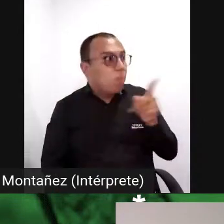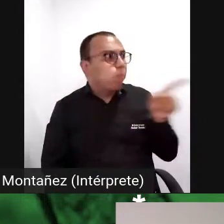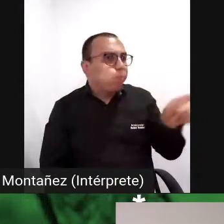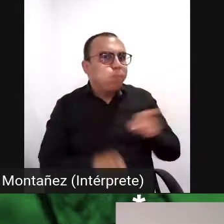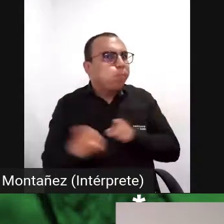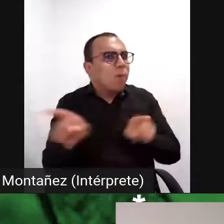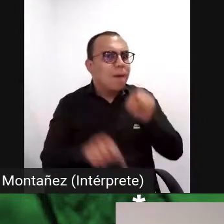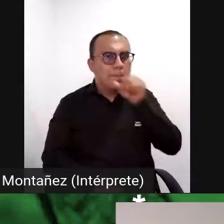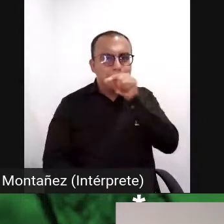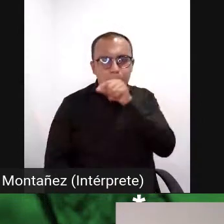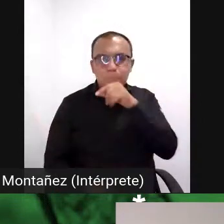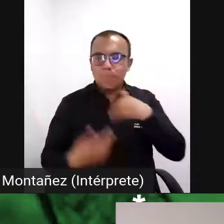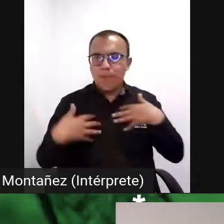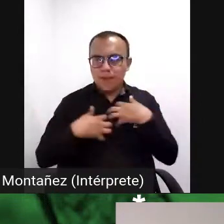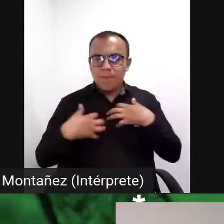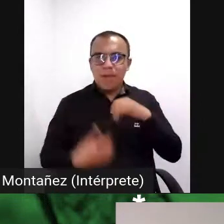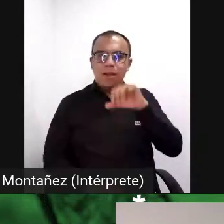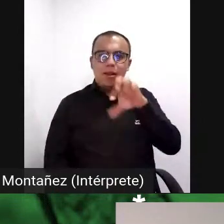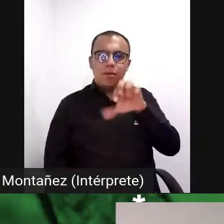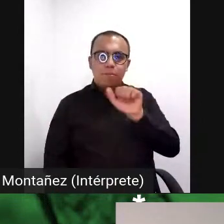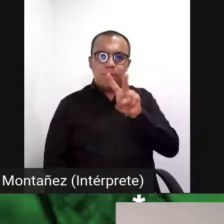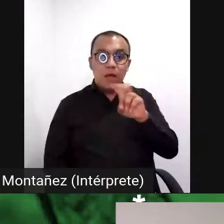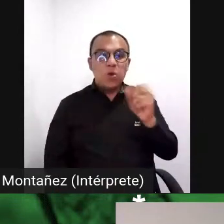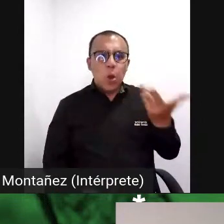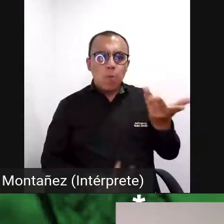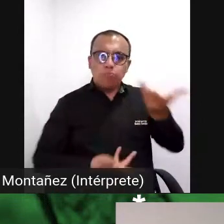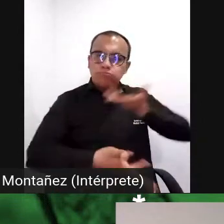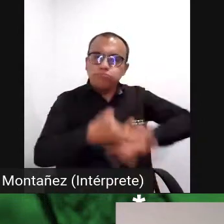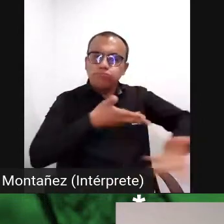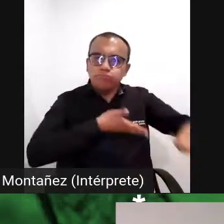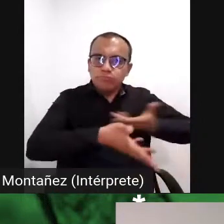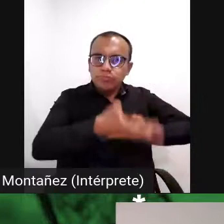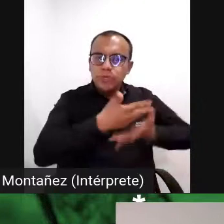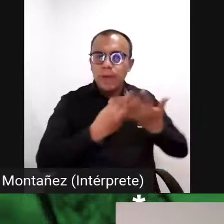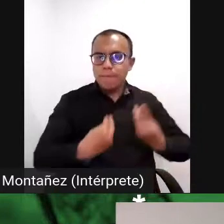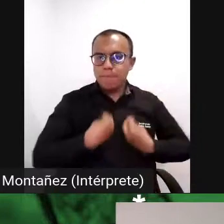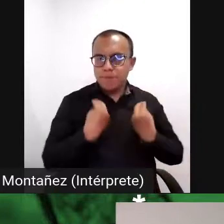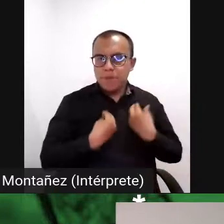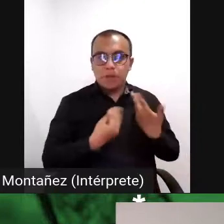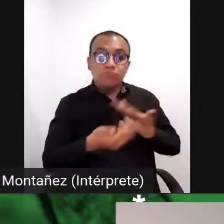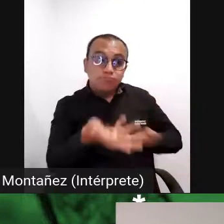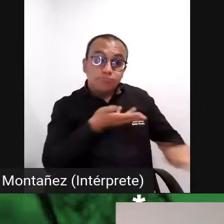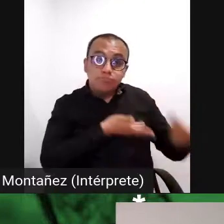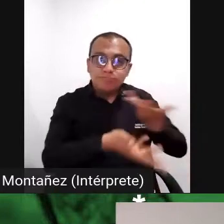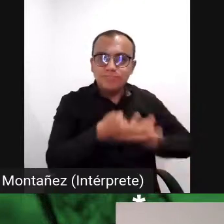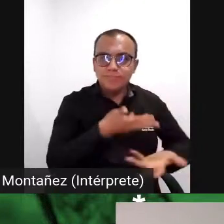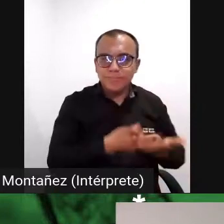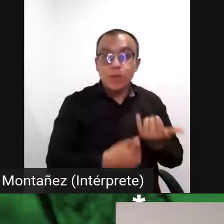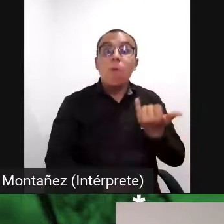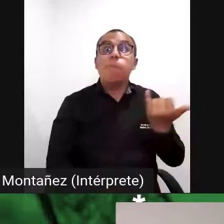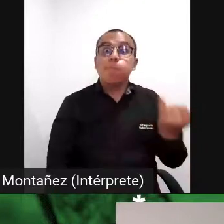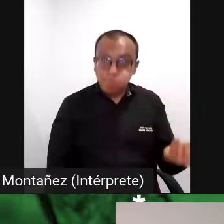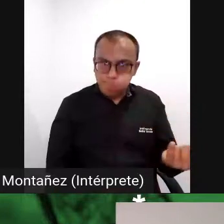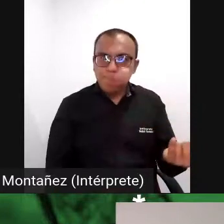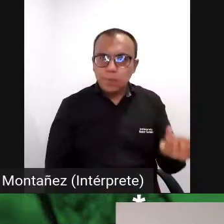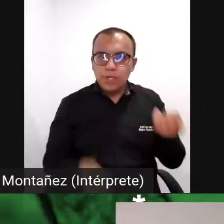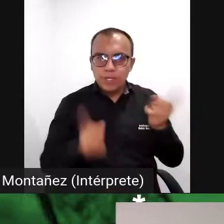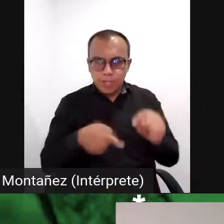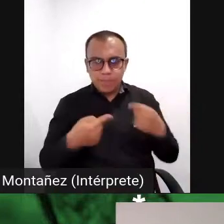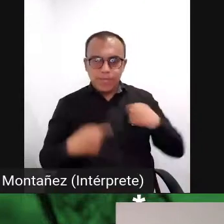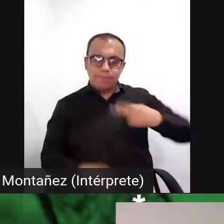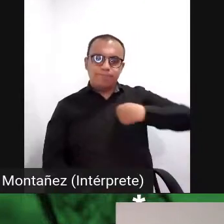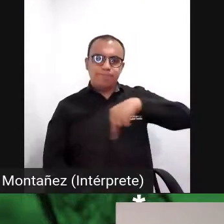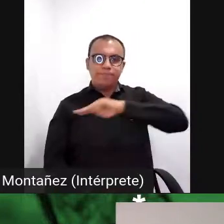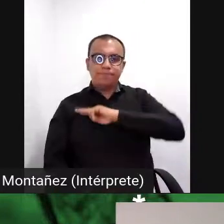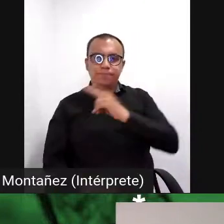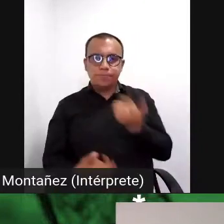Entonces también es un llamado a la coexistencia, ¿no? Es como la existen ellos gracias a nosotros y nosotros existimos